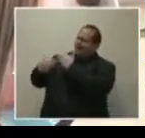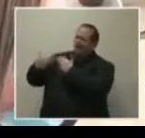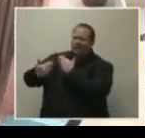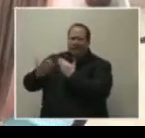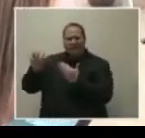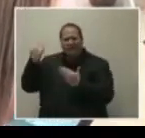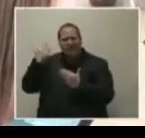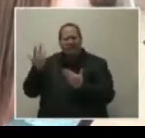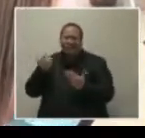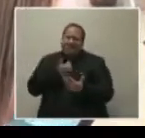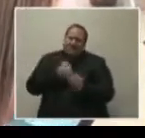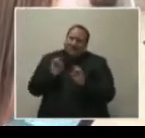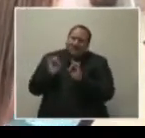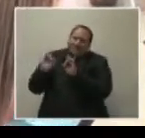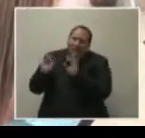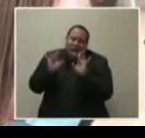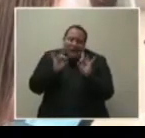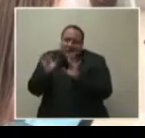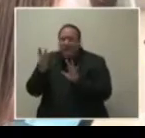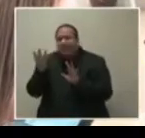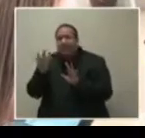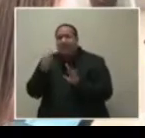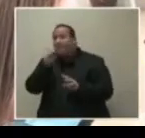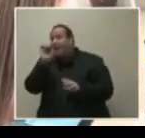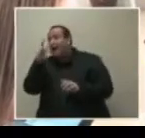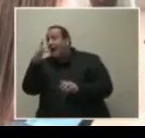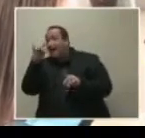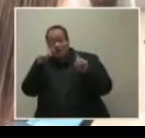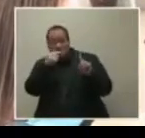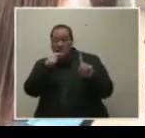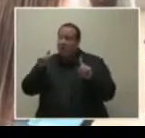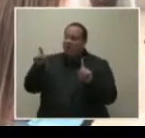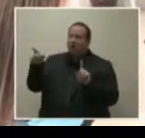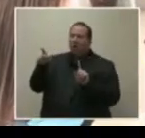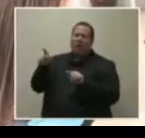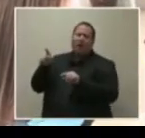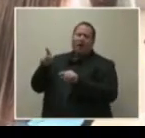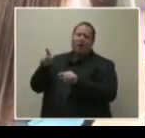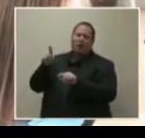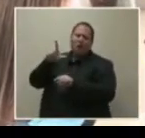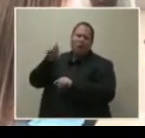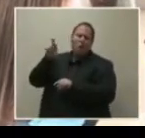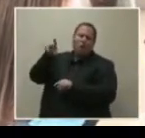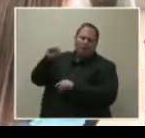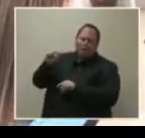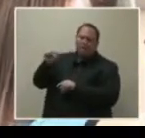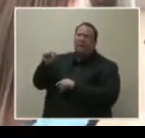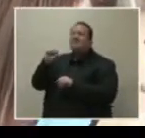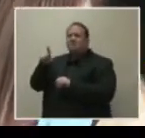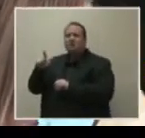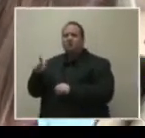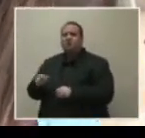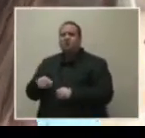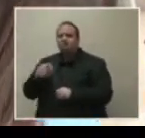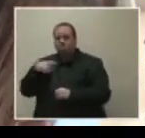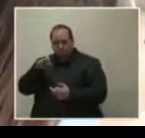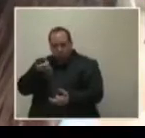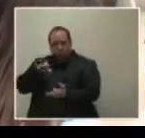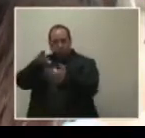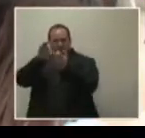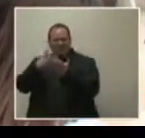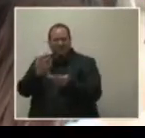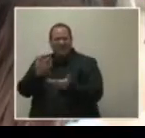acontecido desafortunadamente lo sucedido tanto con Margarito como con la colega Lourdes. De cara a la gente, Carpio, ¿hay